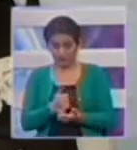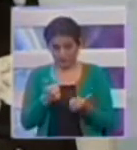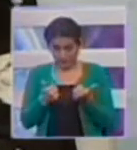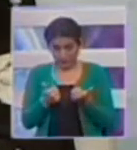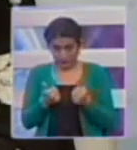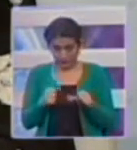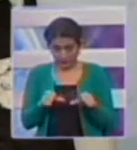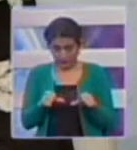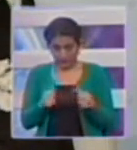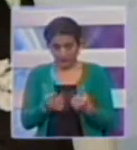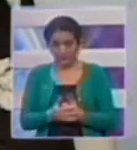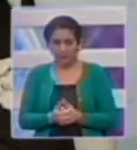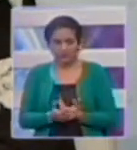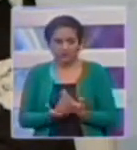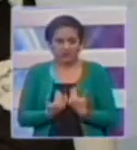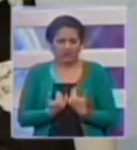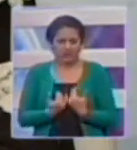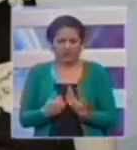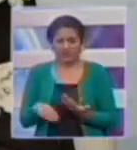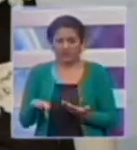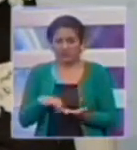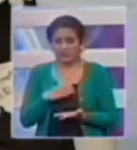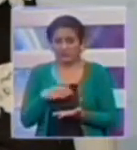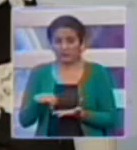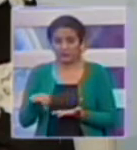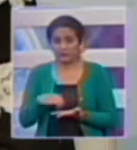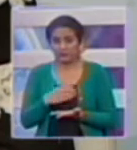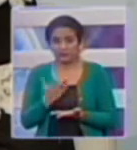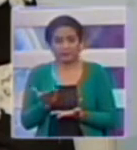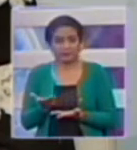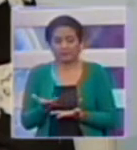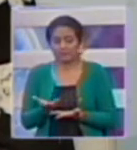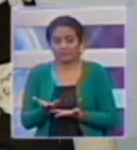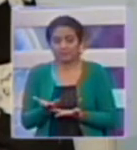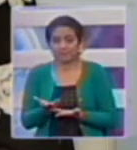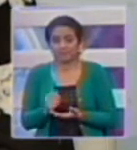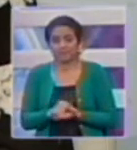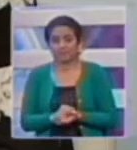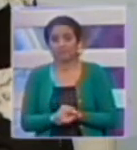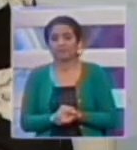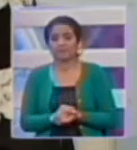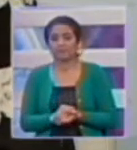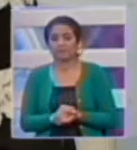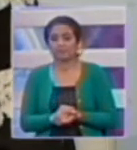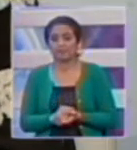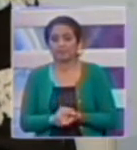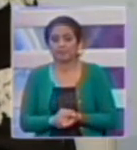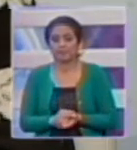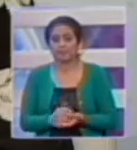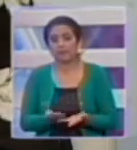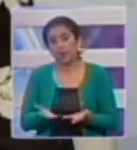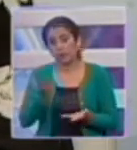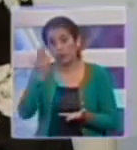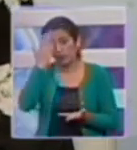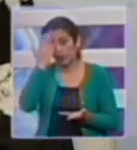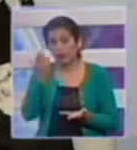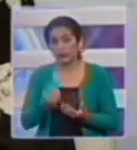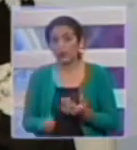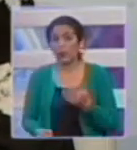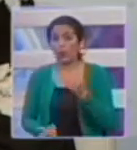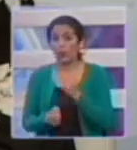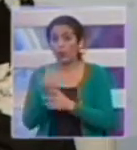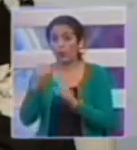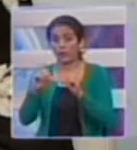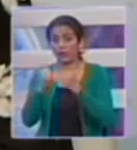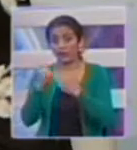sido escéptica sobre esta posibilidad. Creo que una asamblea constituyente abre una caja de Pandora y que el momento